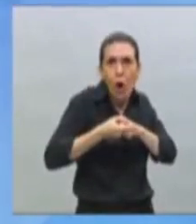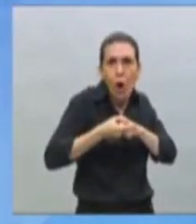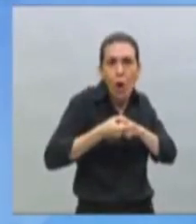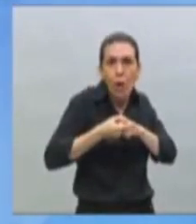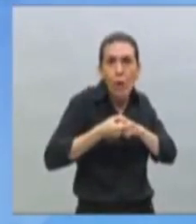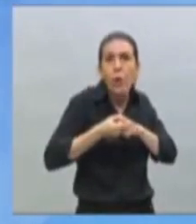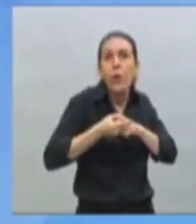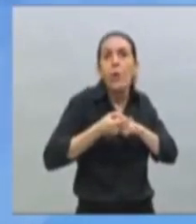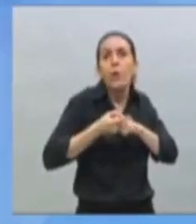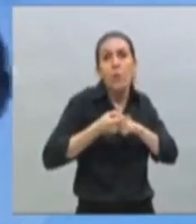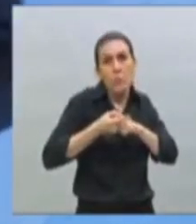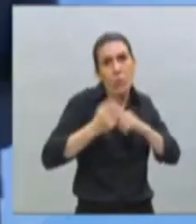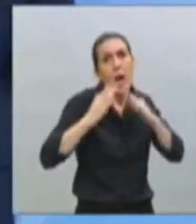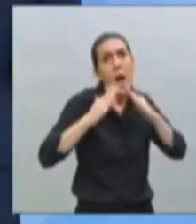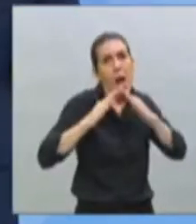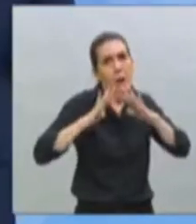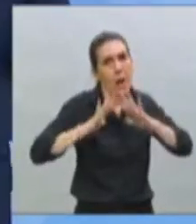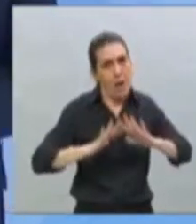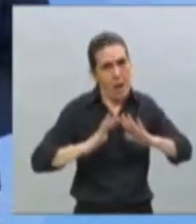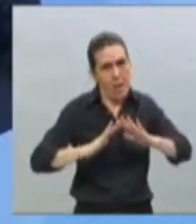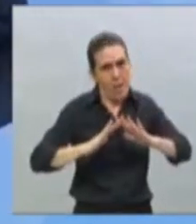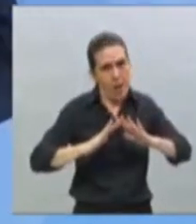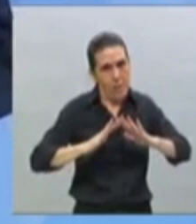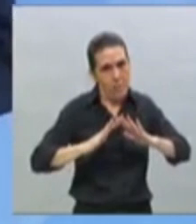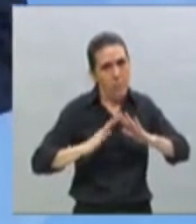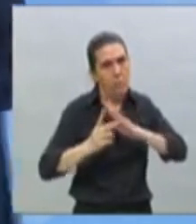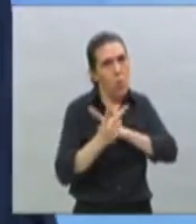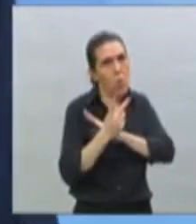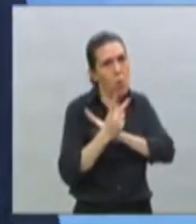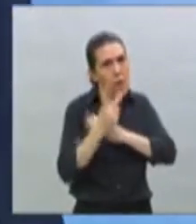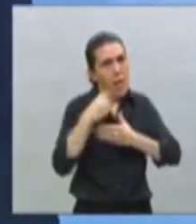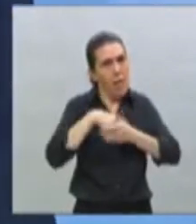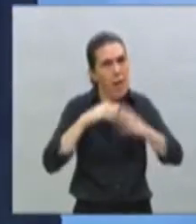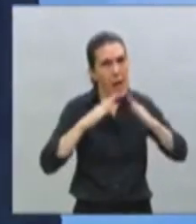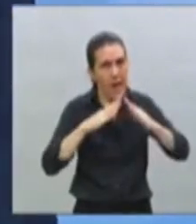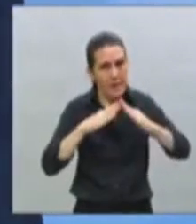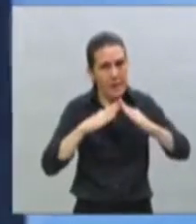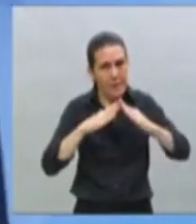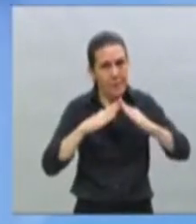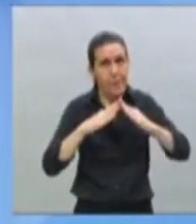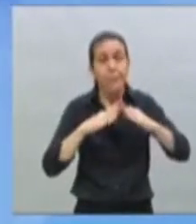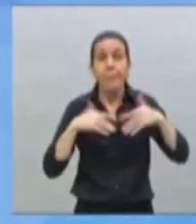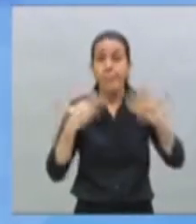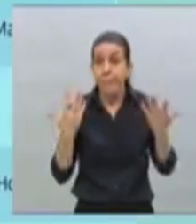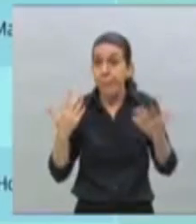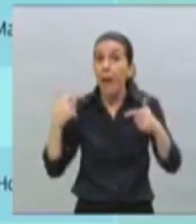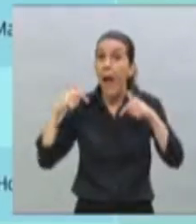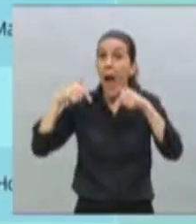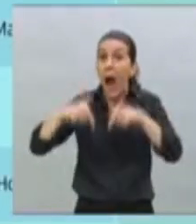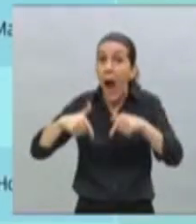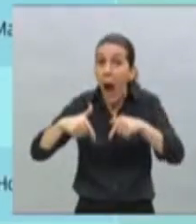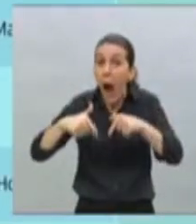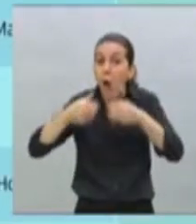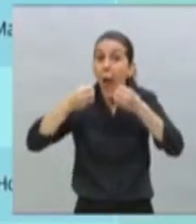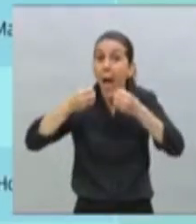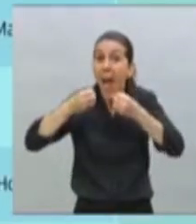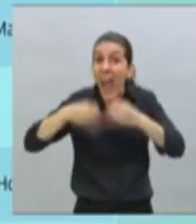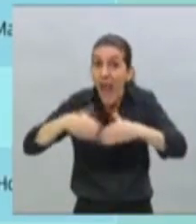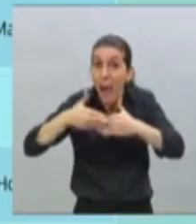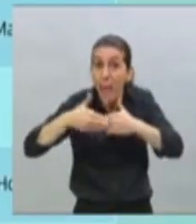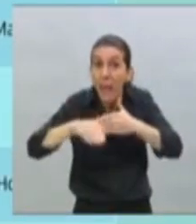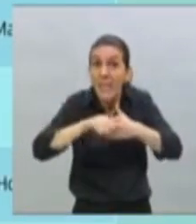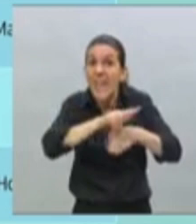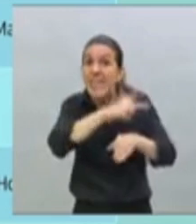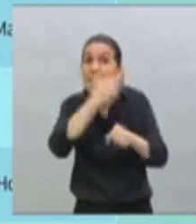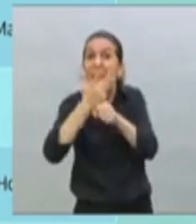en condiciones de cuarentena, preservándose en sus casas. Ahora empieza esta tercera